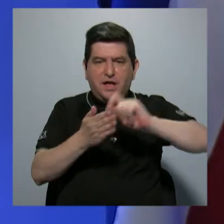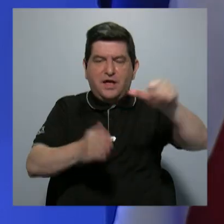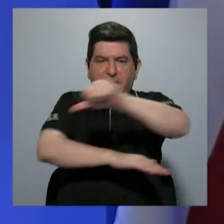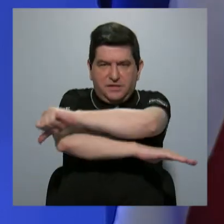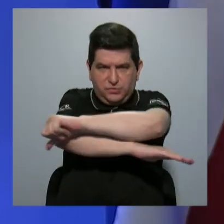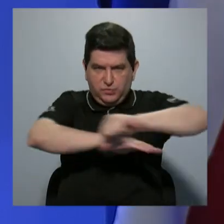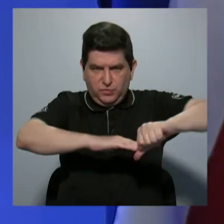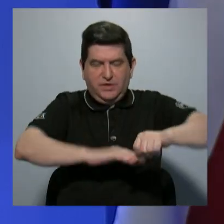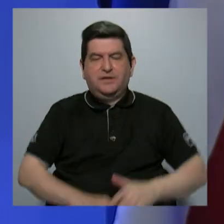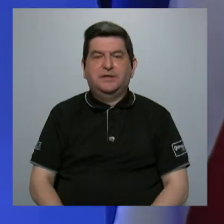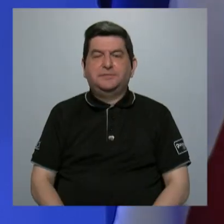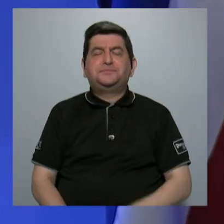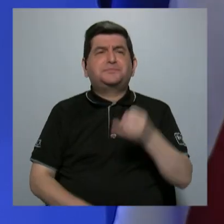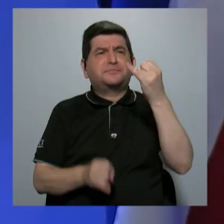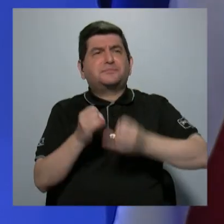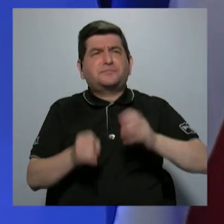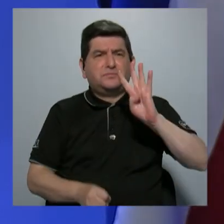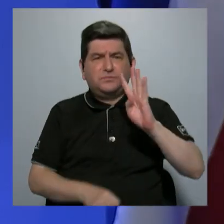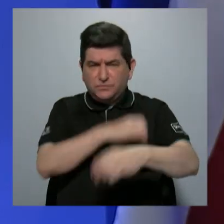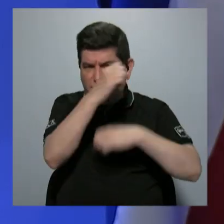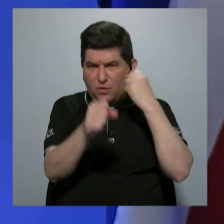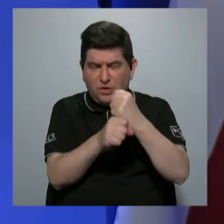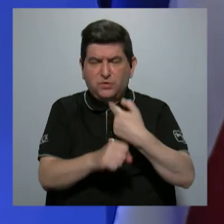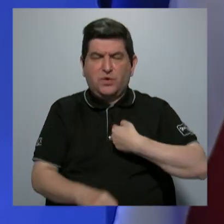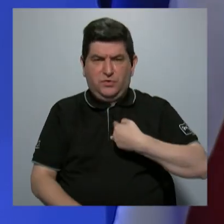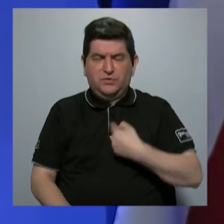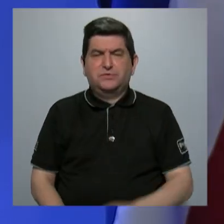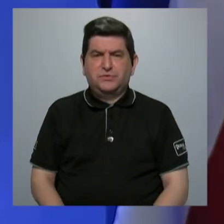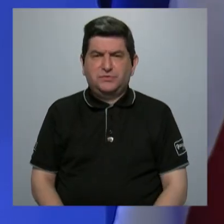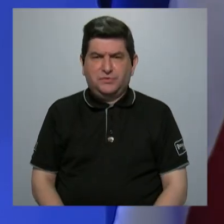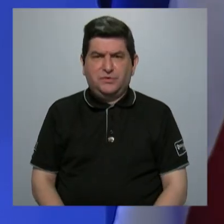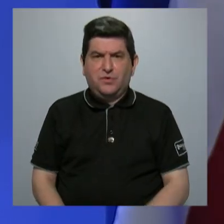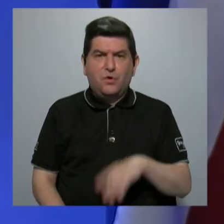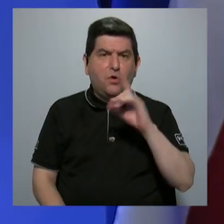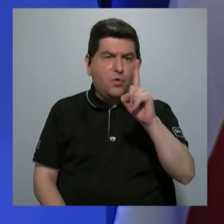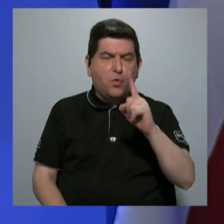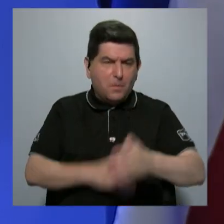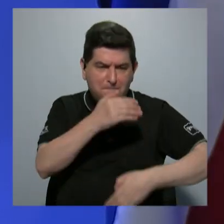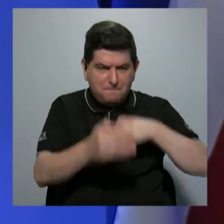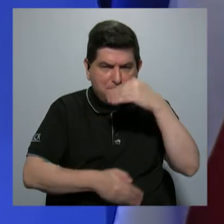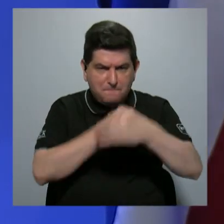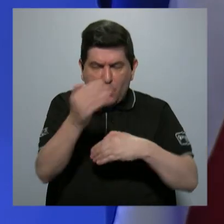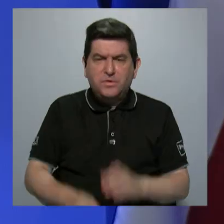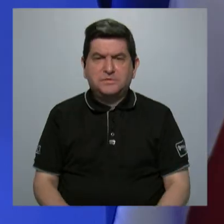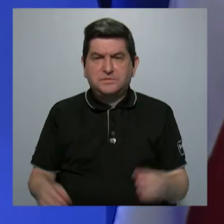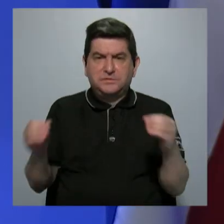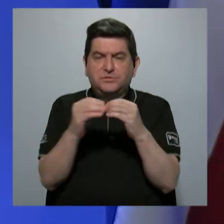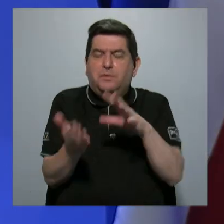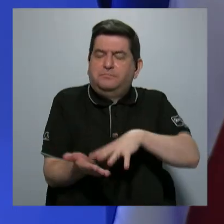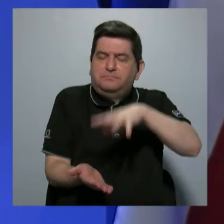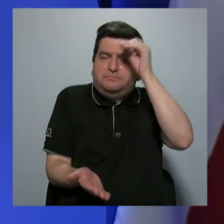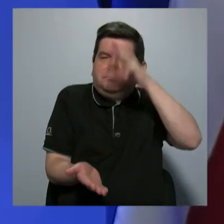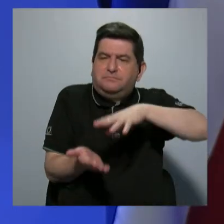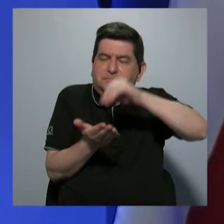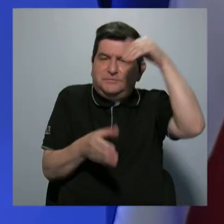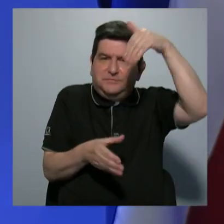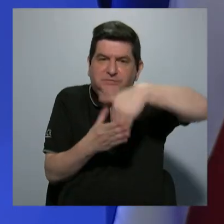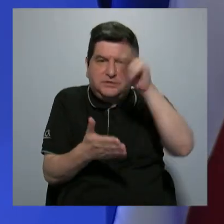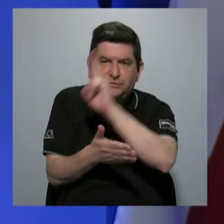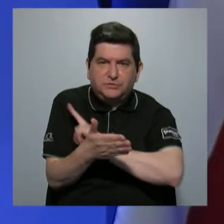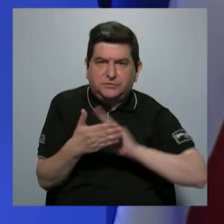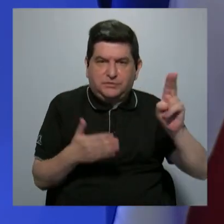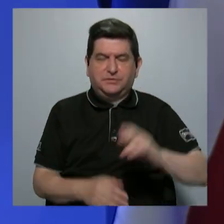Arquitectura, y ya en los últimos 4 años me he dedicado a lo que ha sido uno de los procesos de los que más he aprendido dentro de la